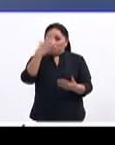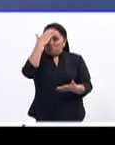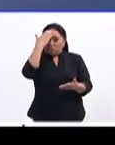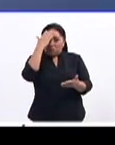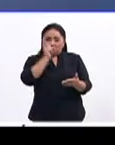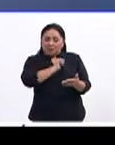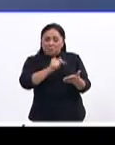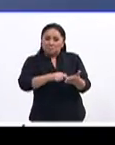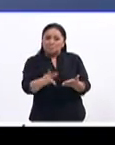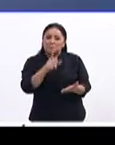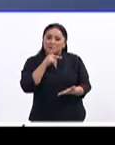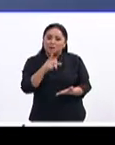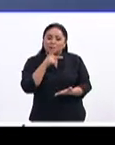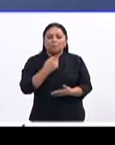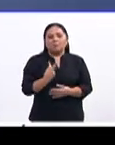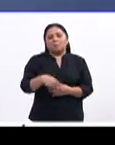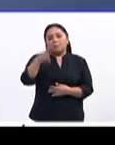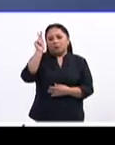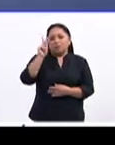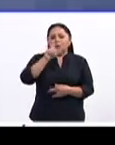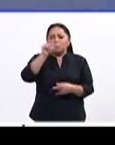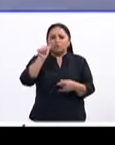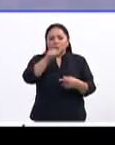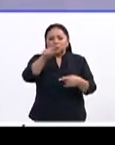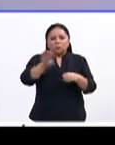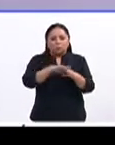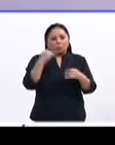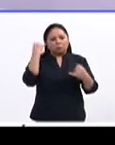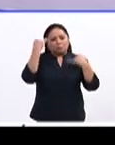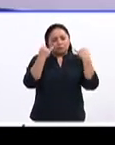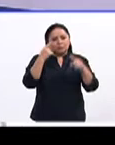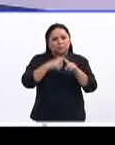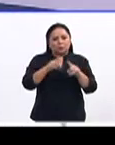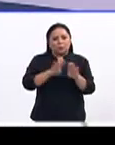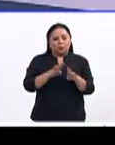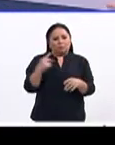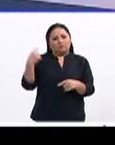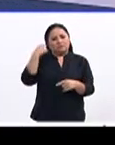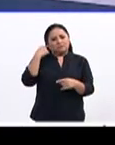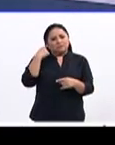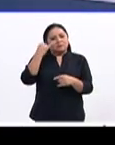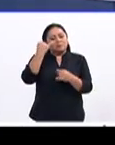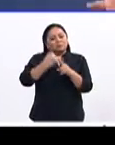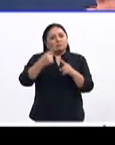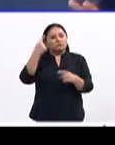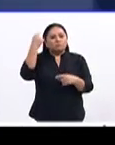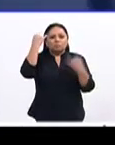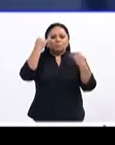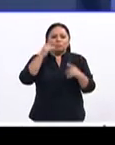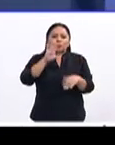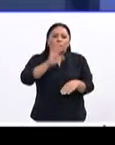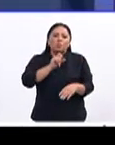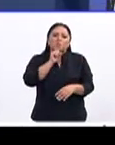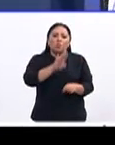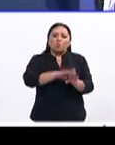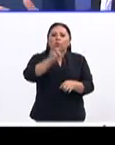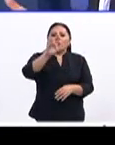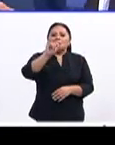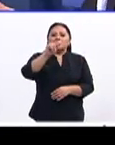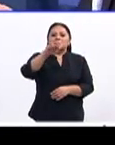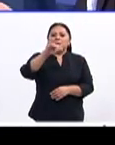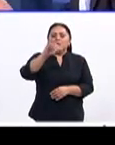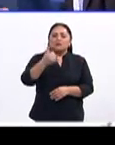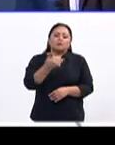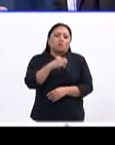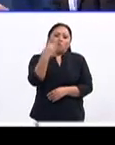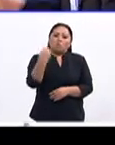todos los vocablos, pero te va creando como una cadencia auditiva y te va también, digamos, rítmica,